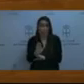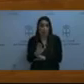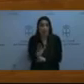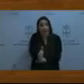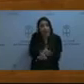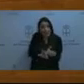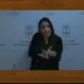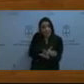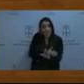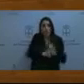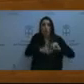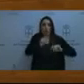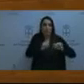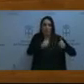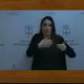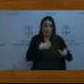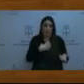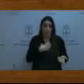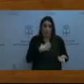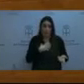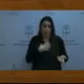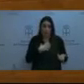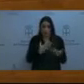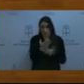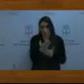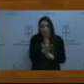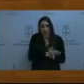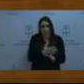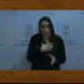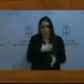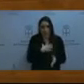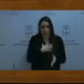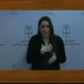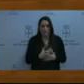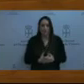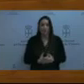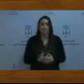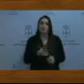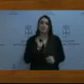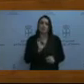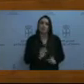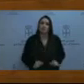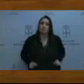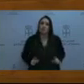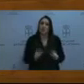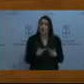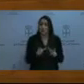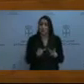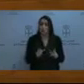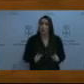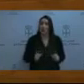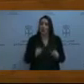comenzar a realizar las solicitudes. Si es verdad que los gastos, los que son los gastos